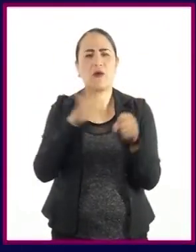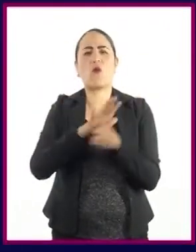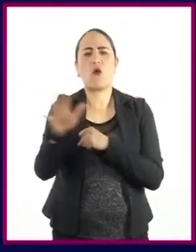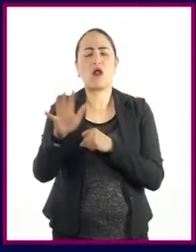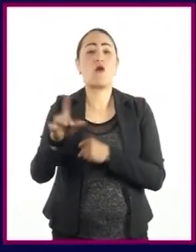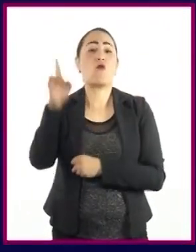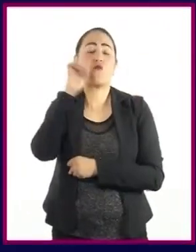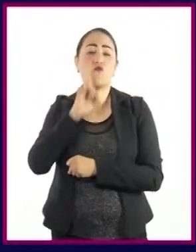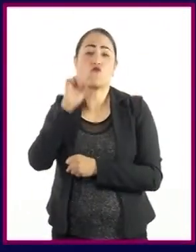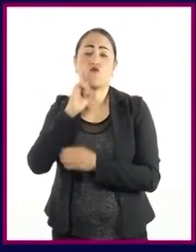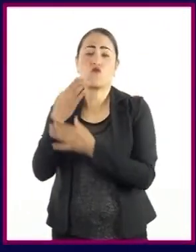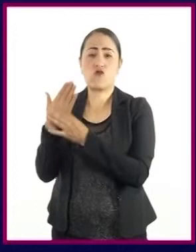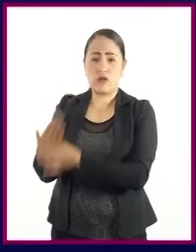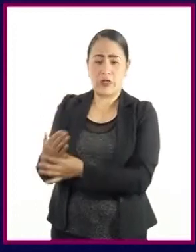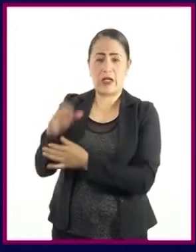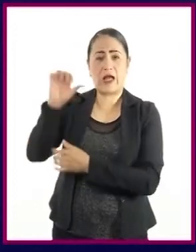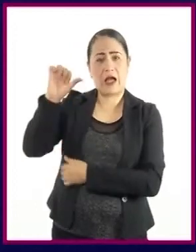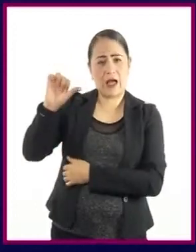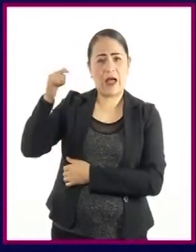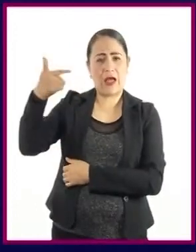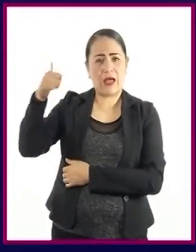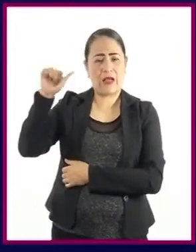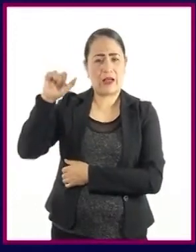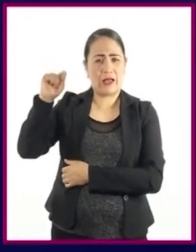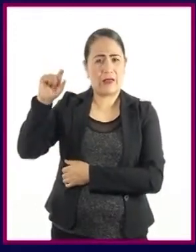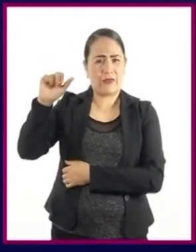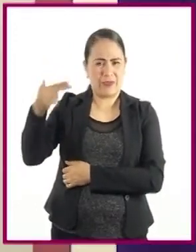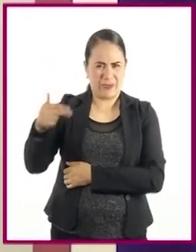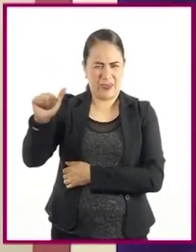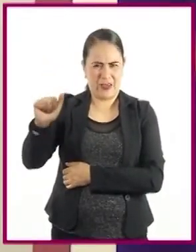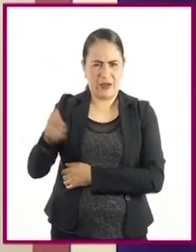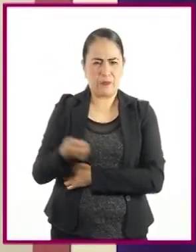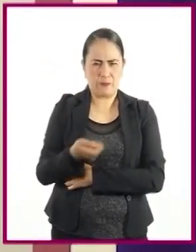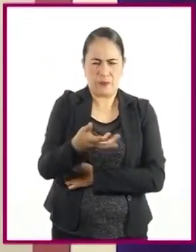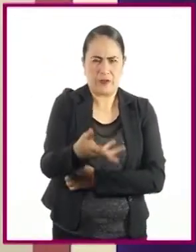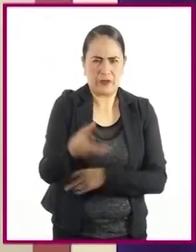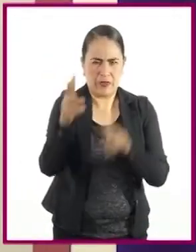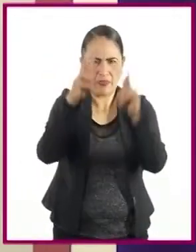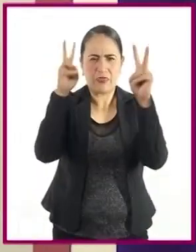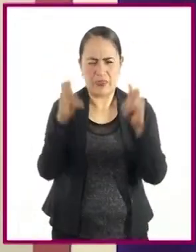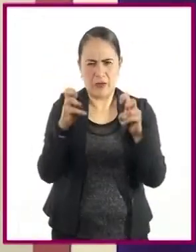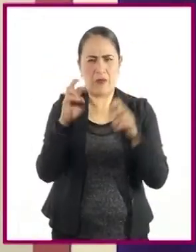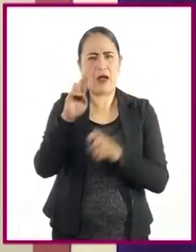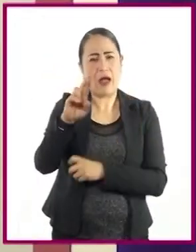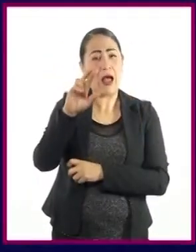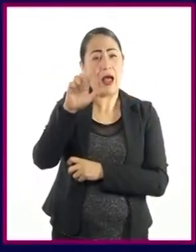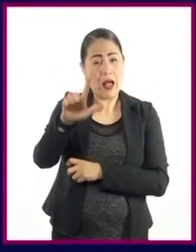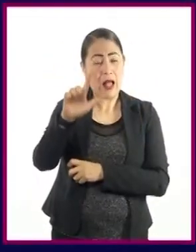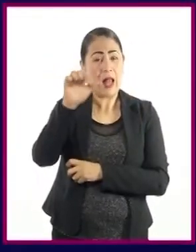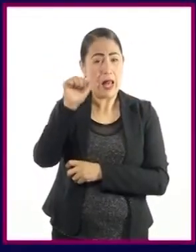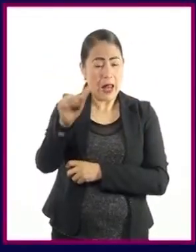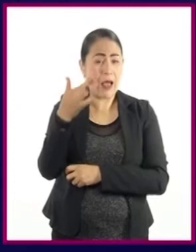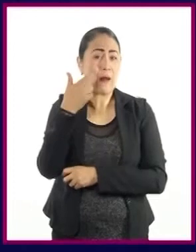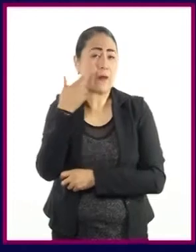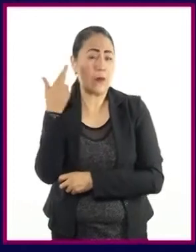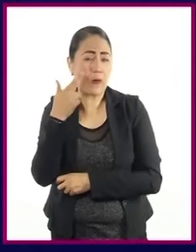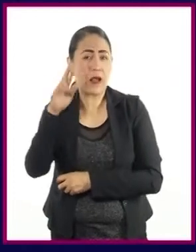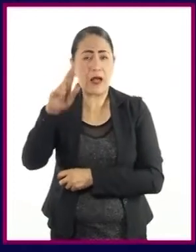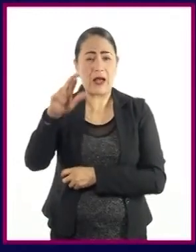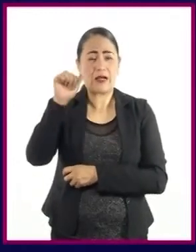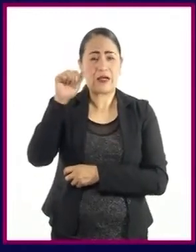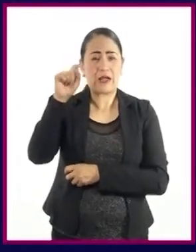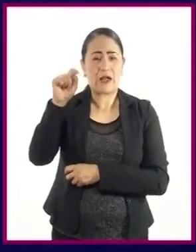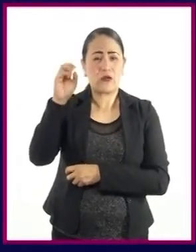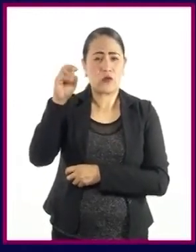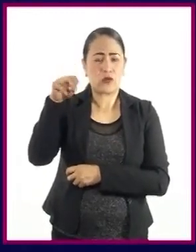escritora Agatha Christie, titulada La ratonera. No es por presumir, pero soy un gran conocedor de las